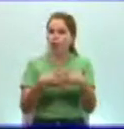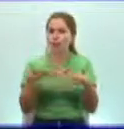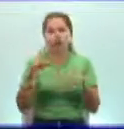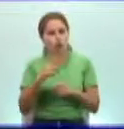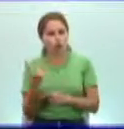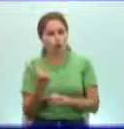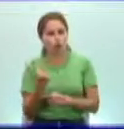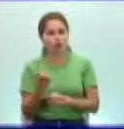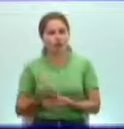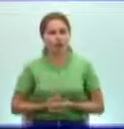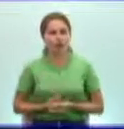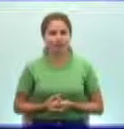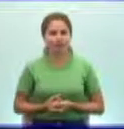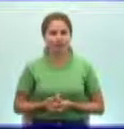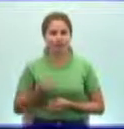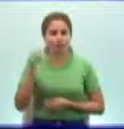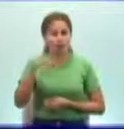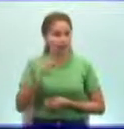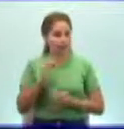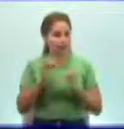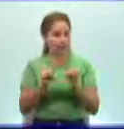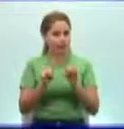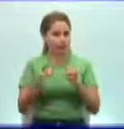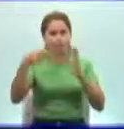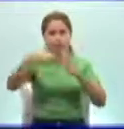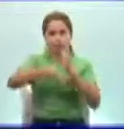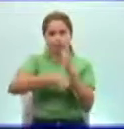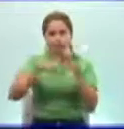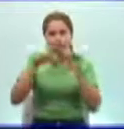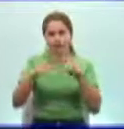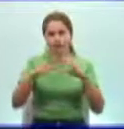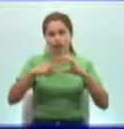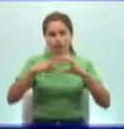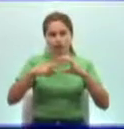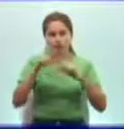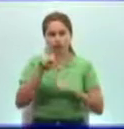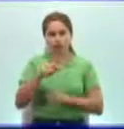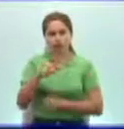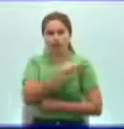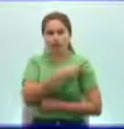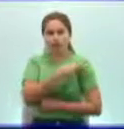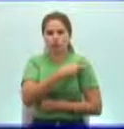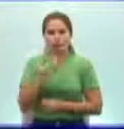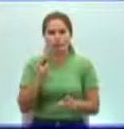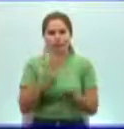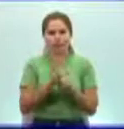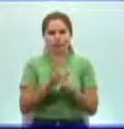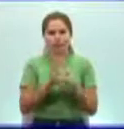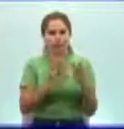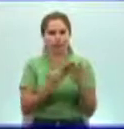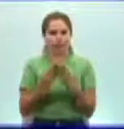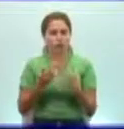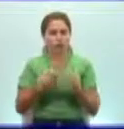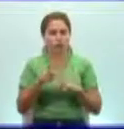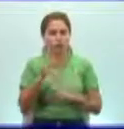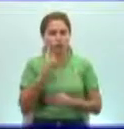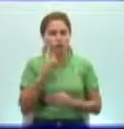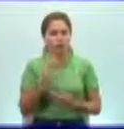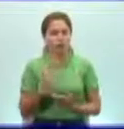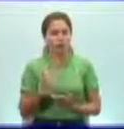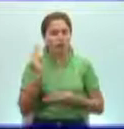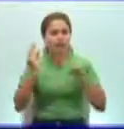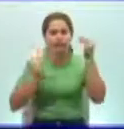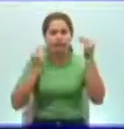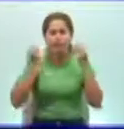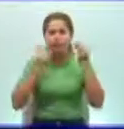ambos. Hoy estaremos precisamente profundizando en este concepto que ustedes en secundaria básica comenzaron. Para ello entonces les propongo analizar